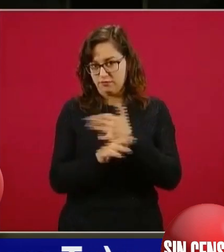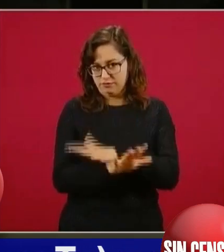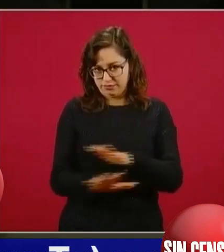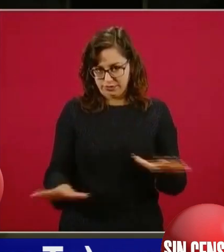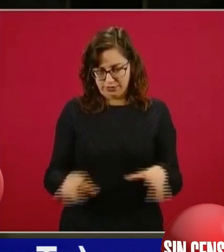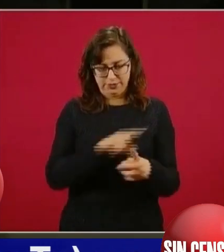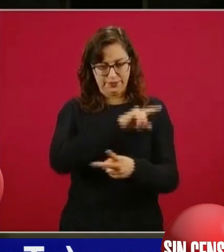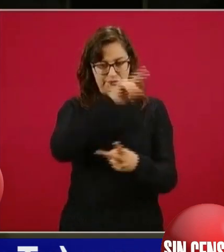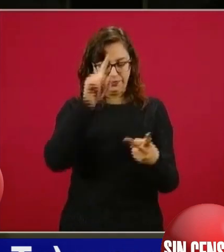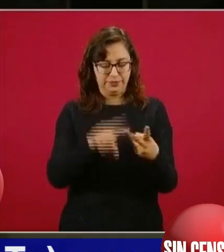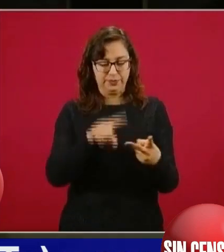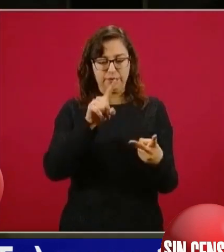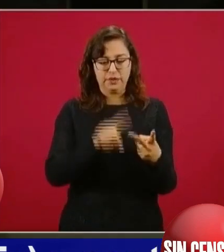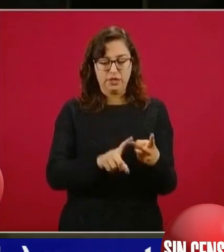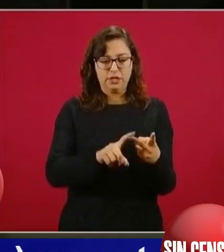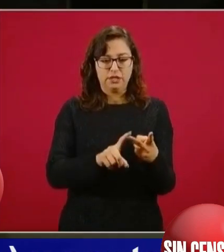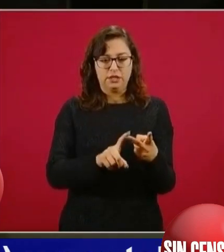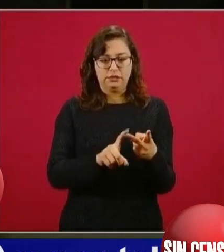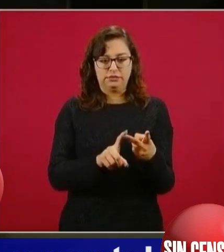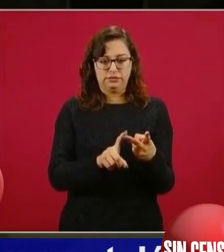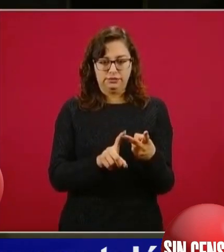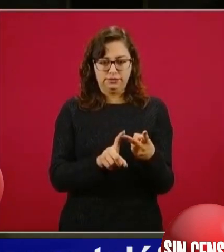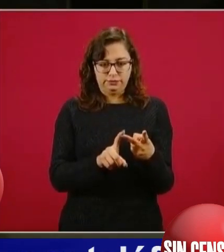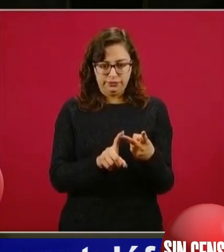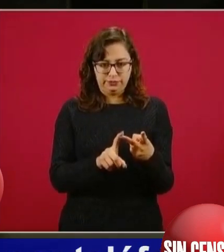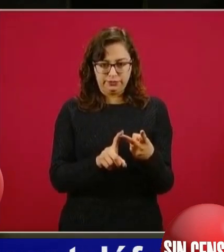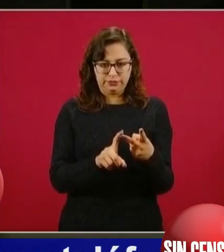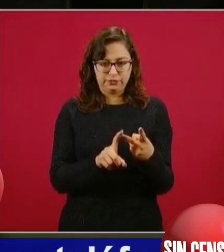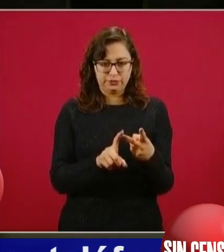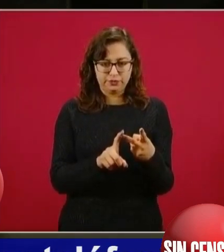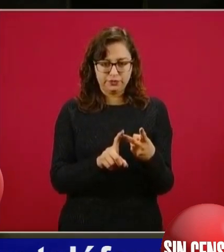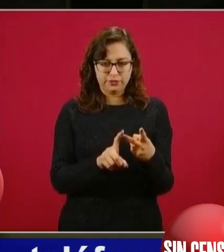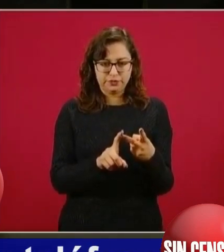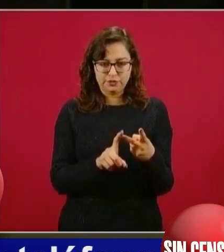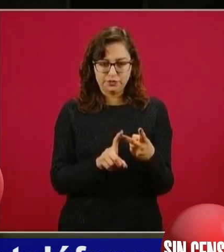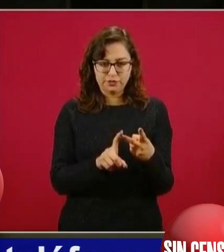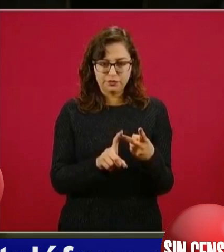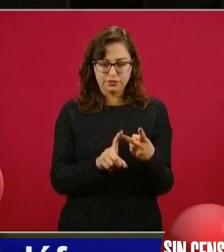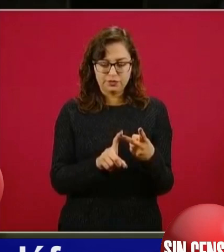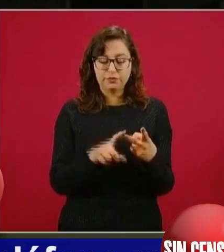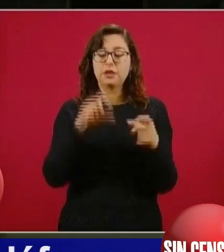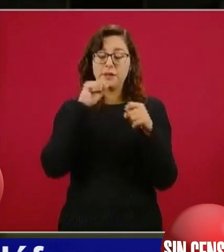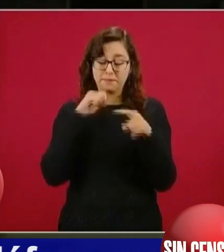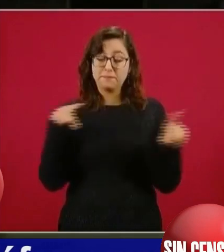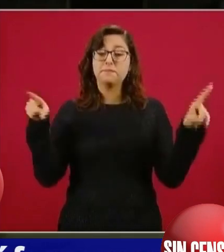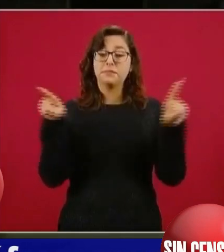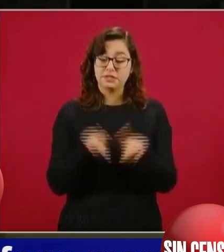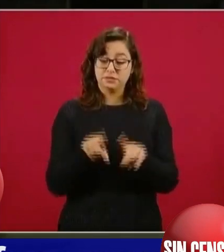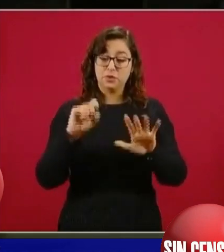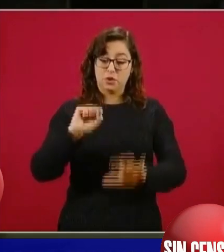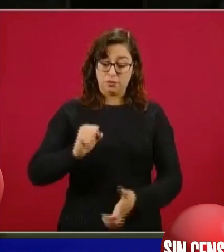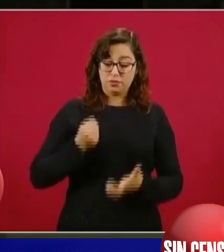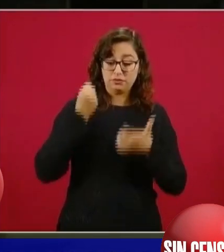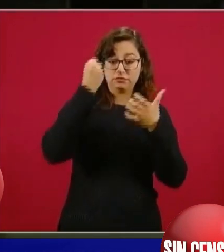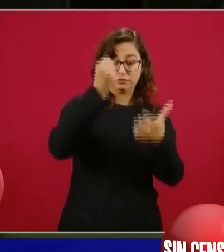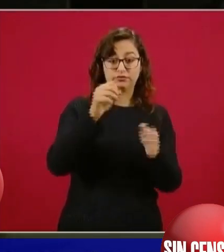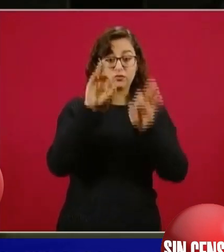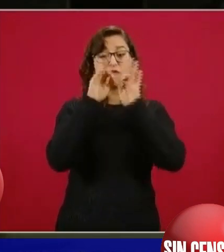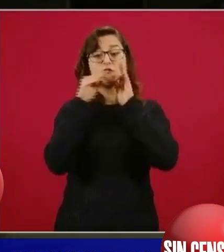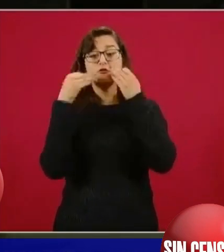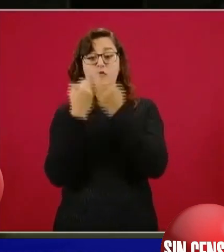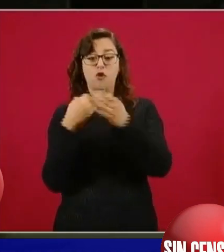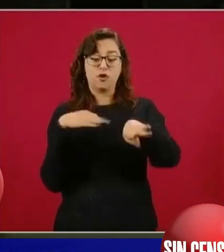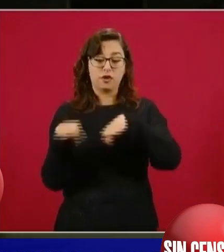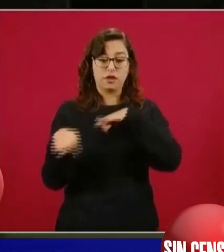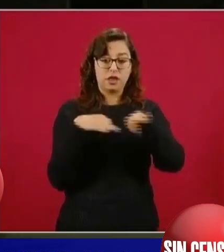sería en lo que toca al presupuesto y mecanismos de operación de la Comisión Ejecutiva